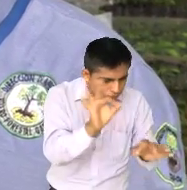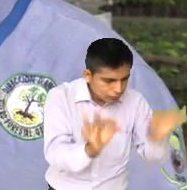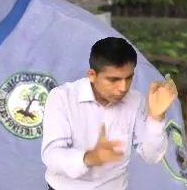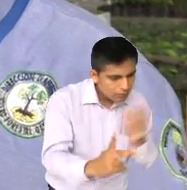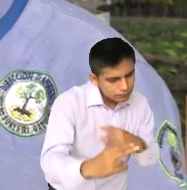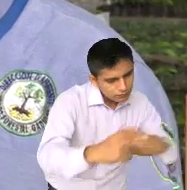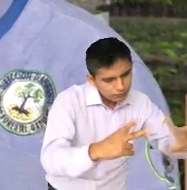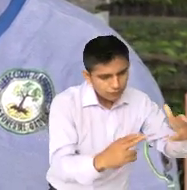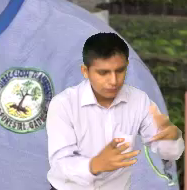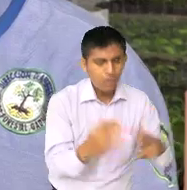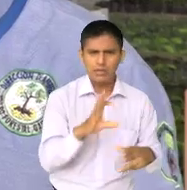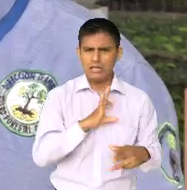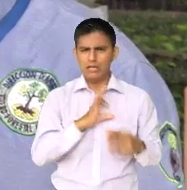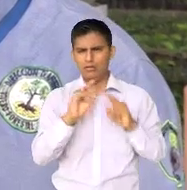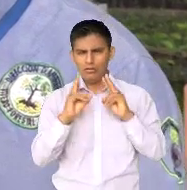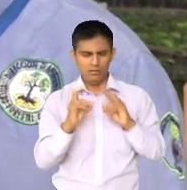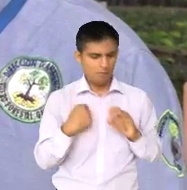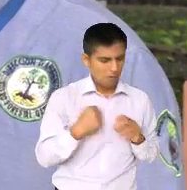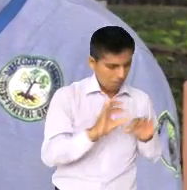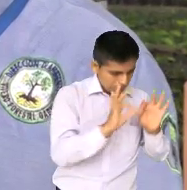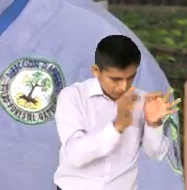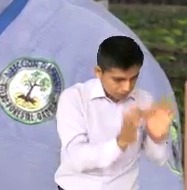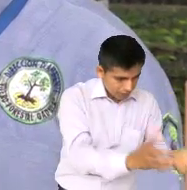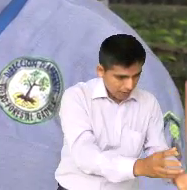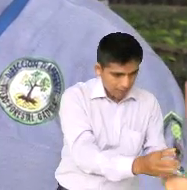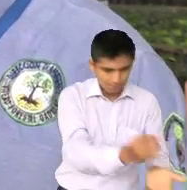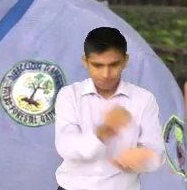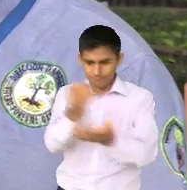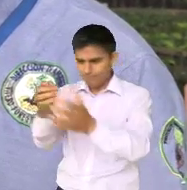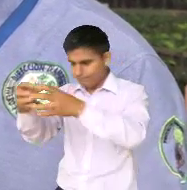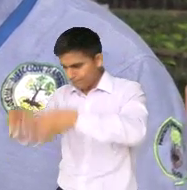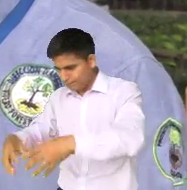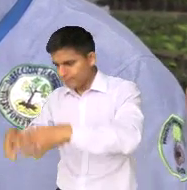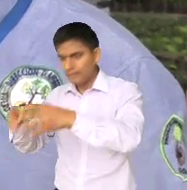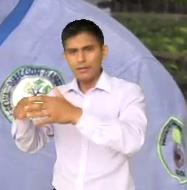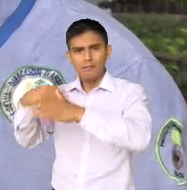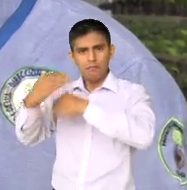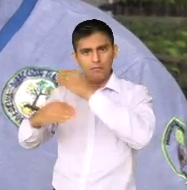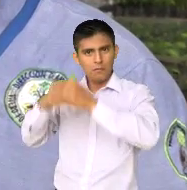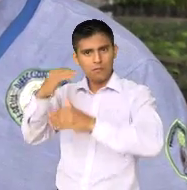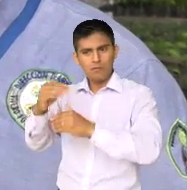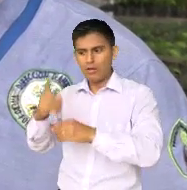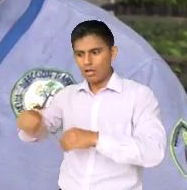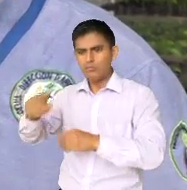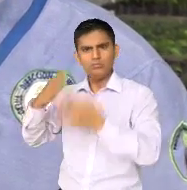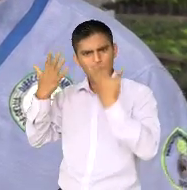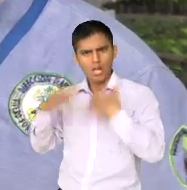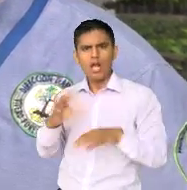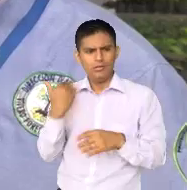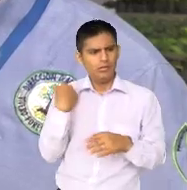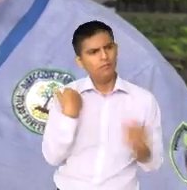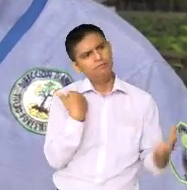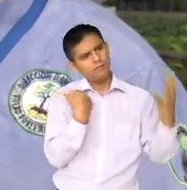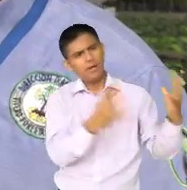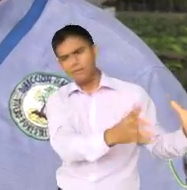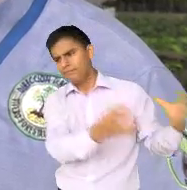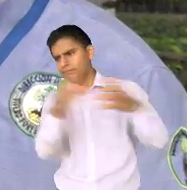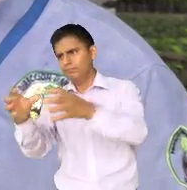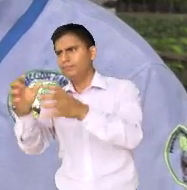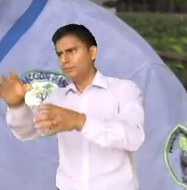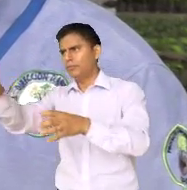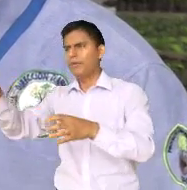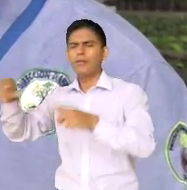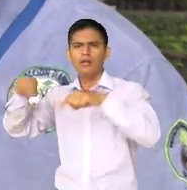para germinativo y algo a la parte técnica y como usted ve tenemos ya plantas emprendimiento plantas que están listas para hacer ya la reforestación